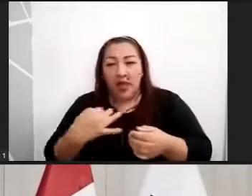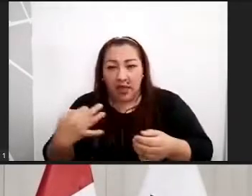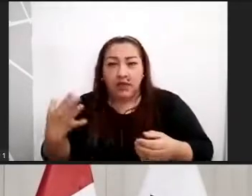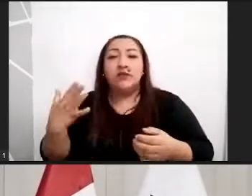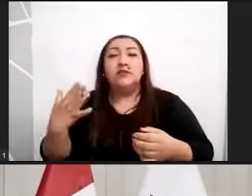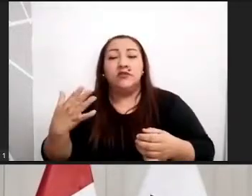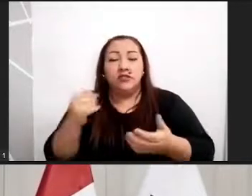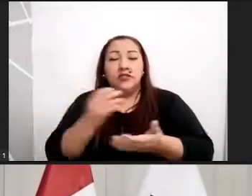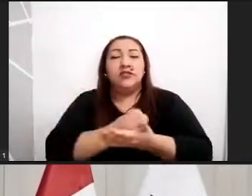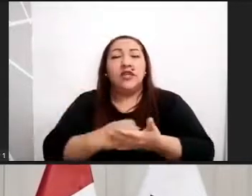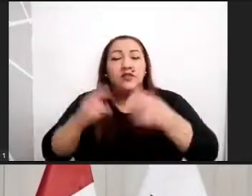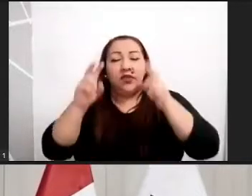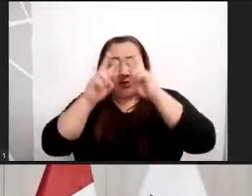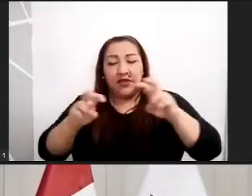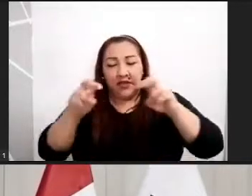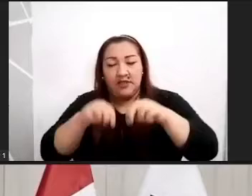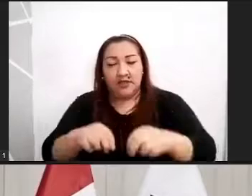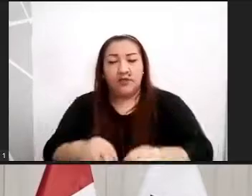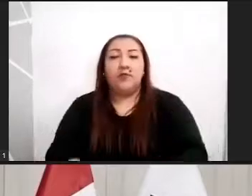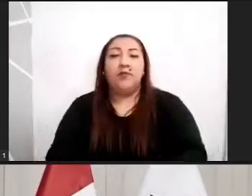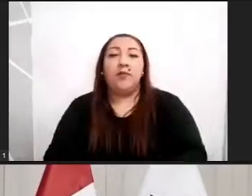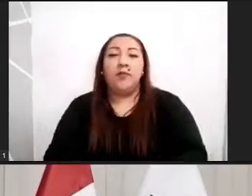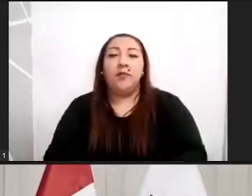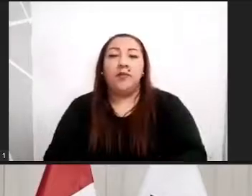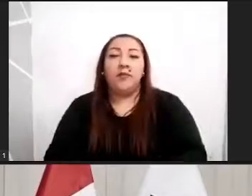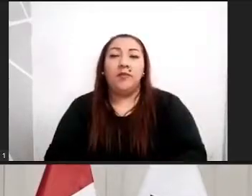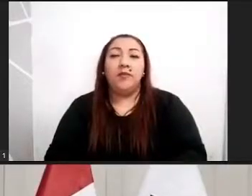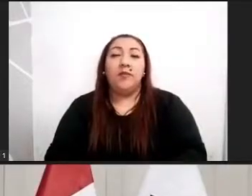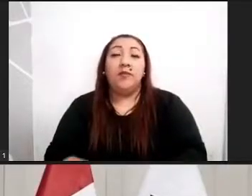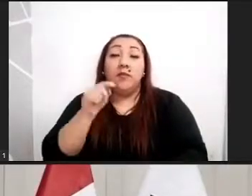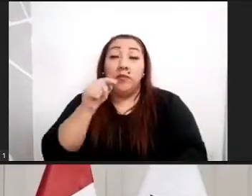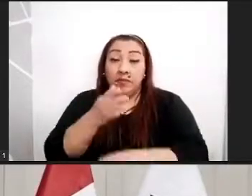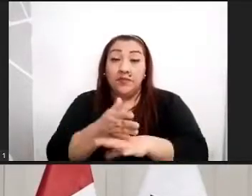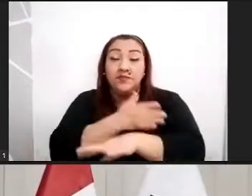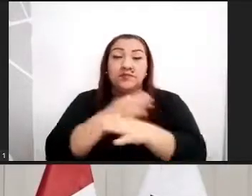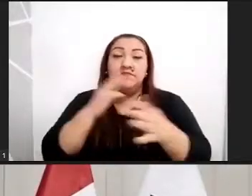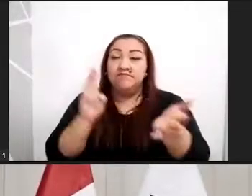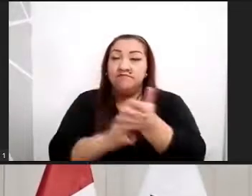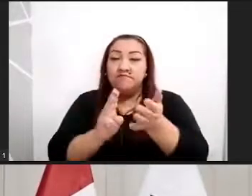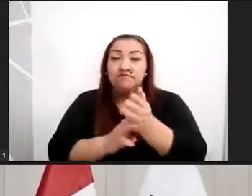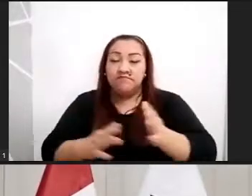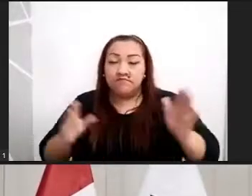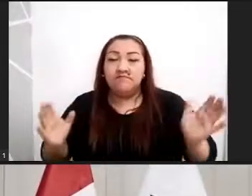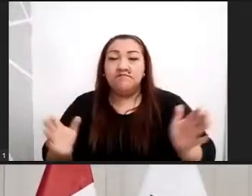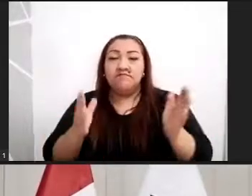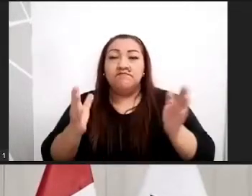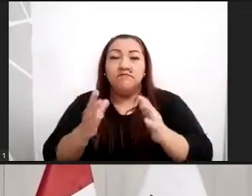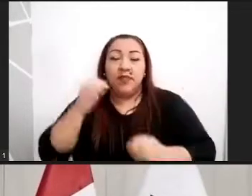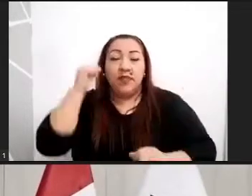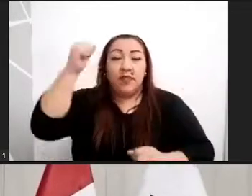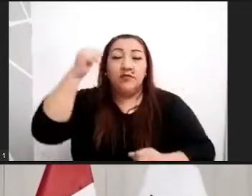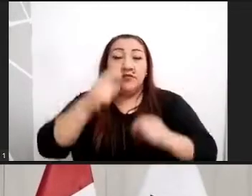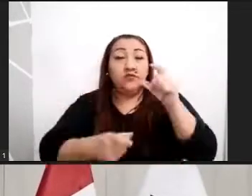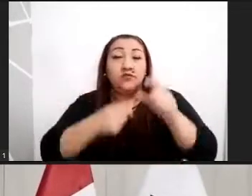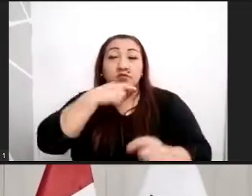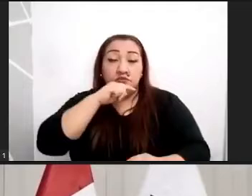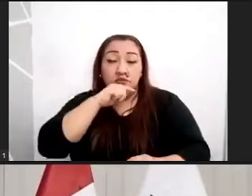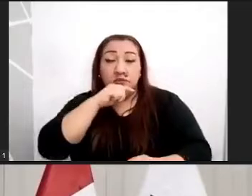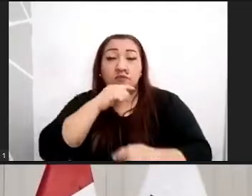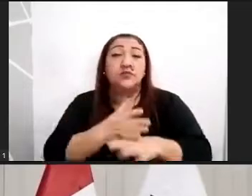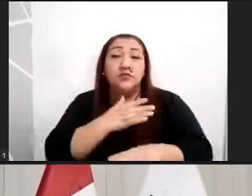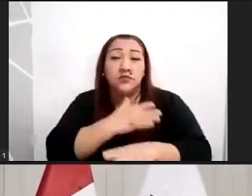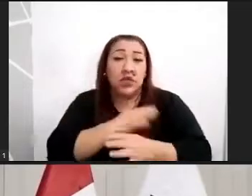centro de investigación. Y desde el inicio, la defensa y promoción de los derechos de las mujeres ha sido de